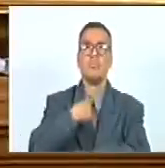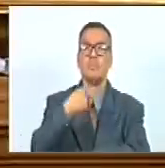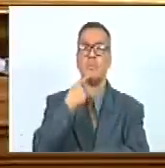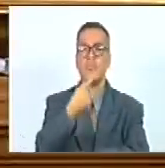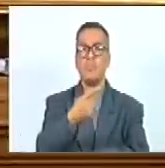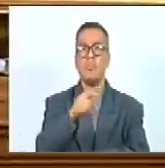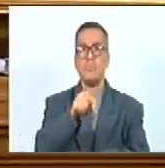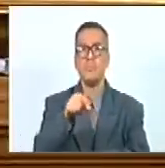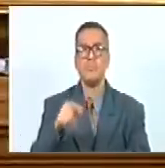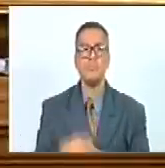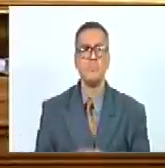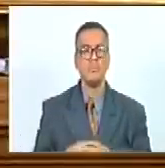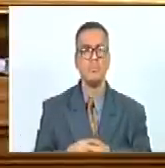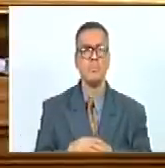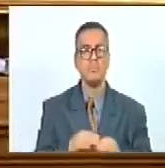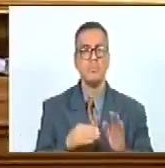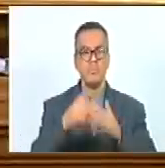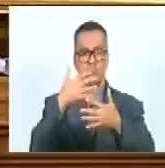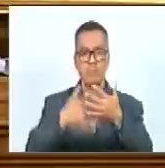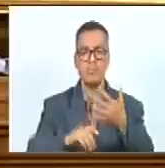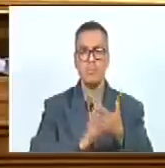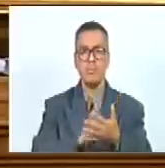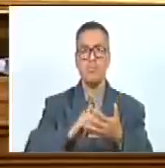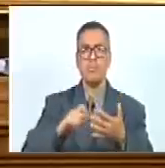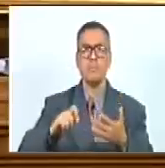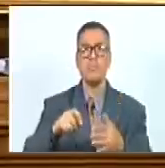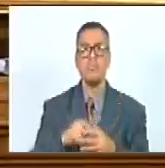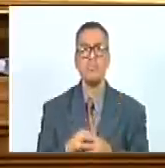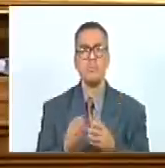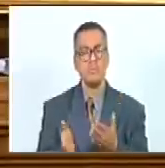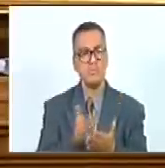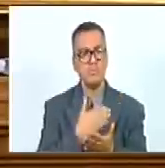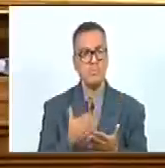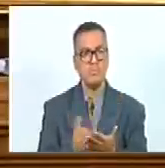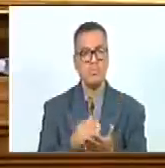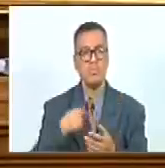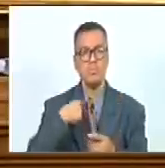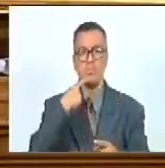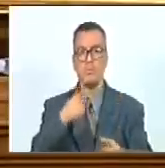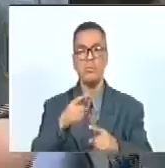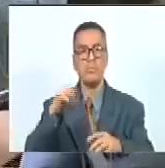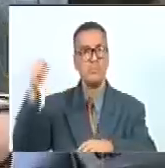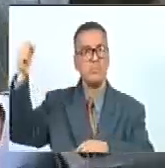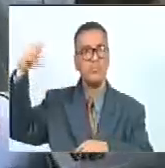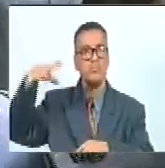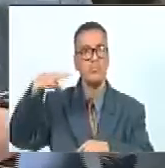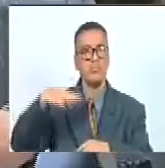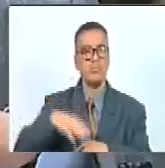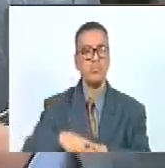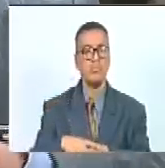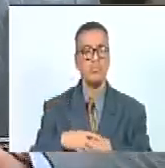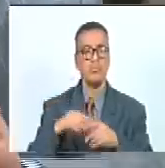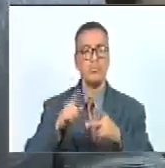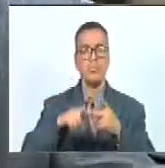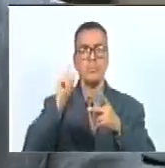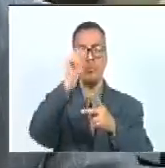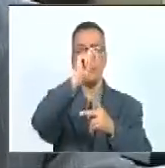personaje literario que cuando señalan el sol o señalan la